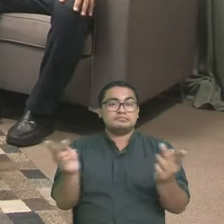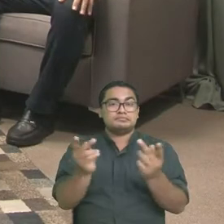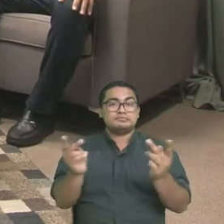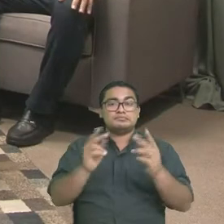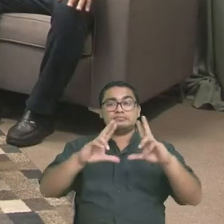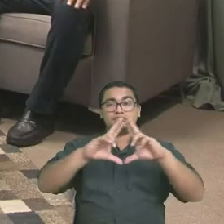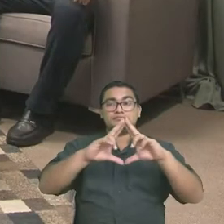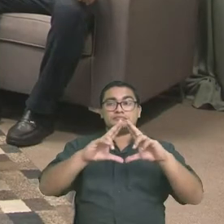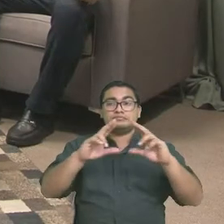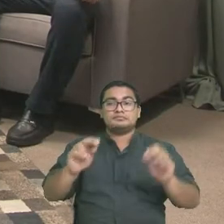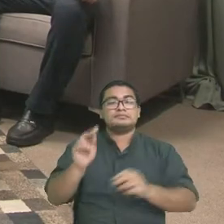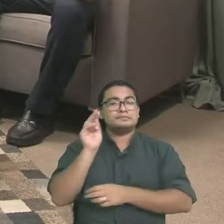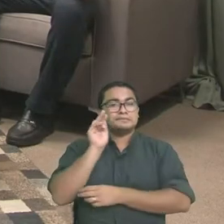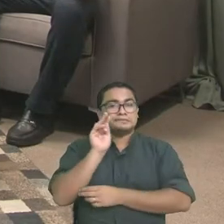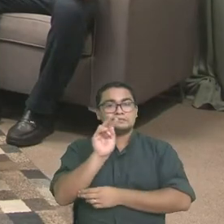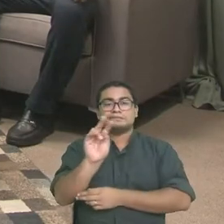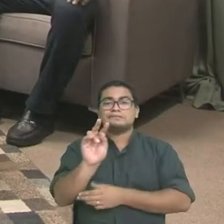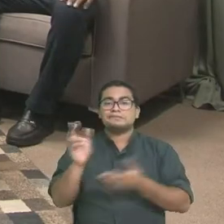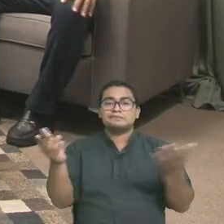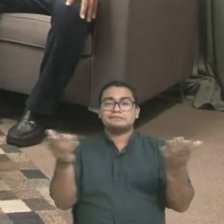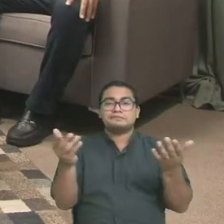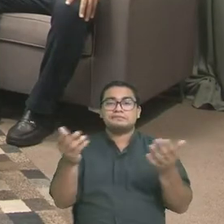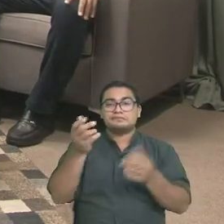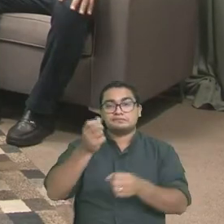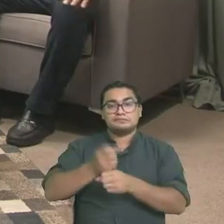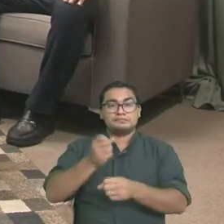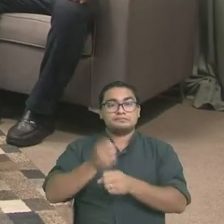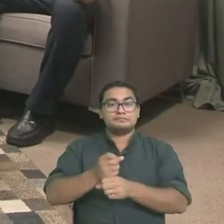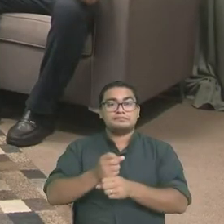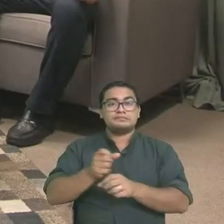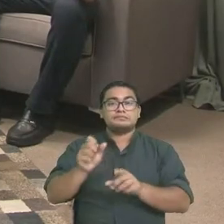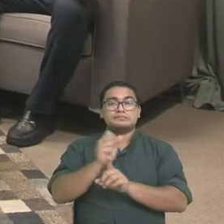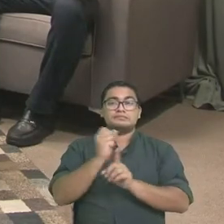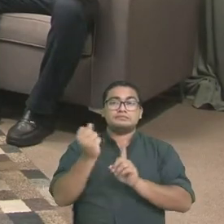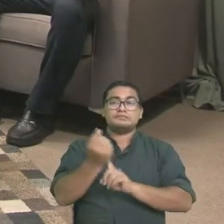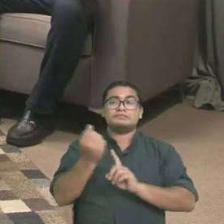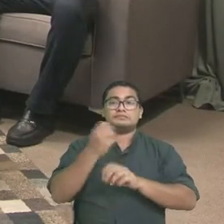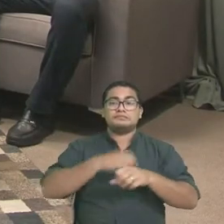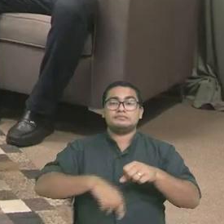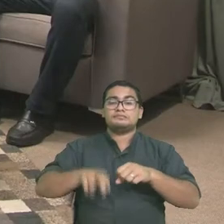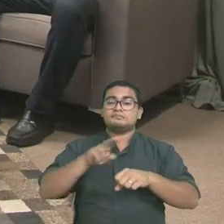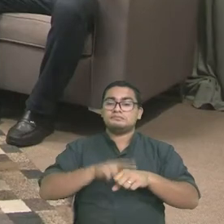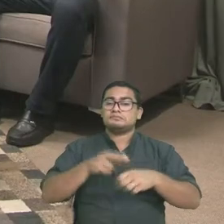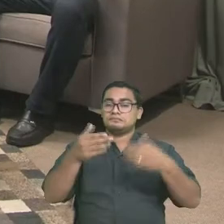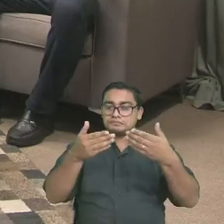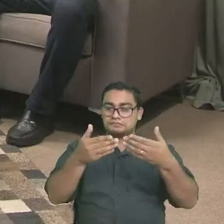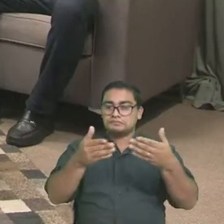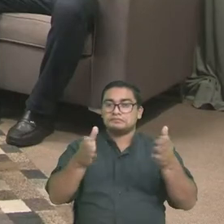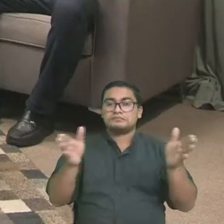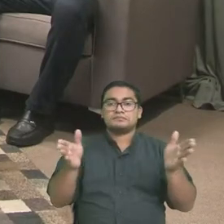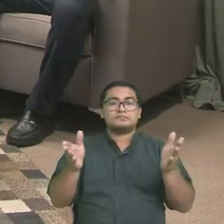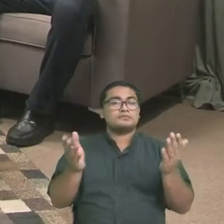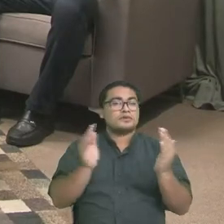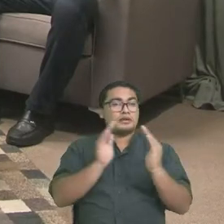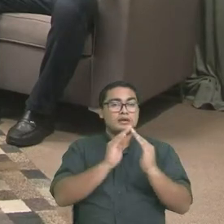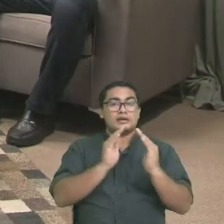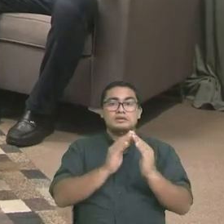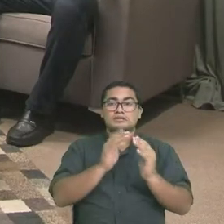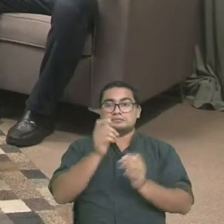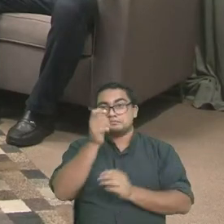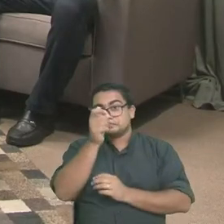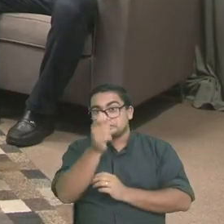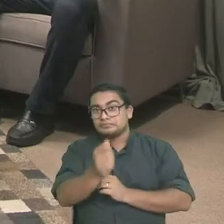le dan seguimiento al trabajo parlamentario y abren las puertas de sus hogares y de